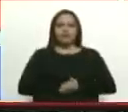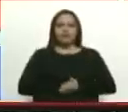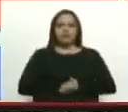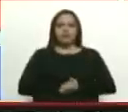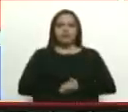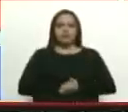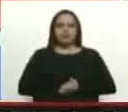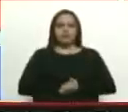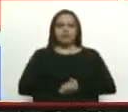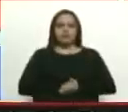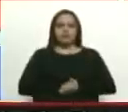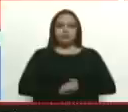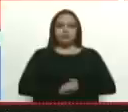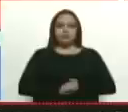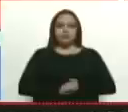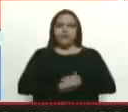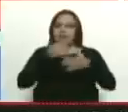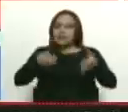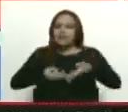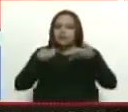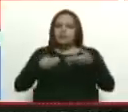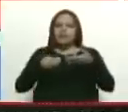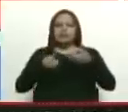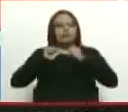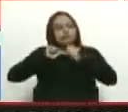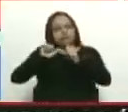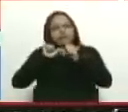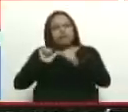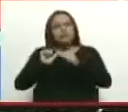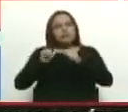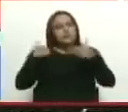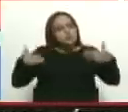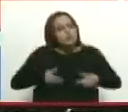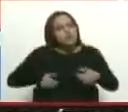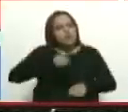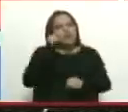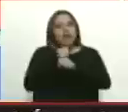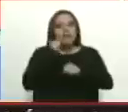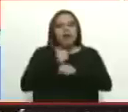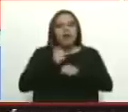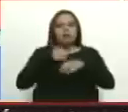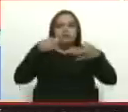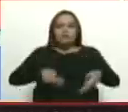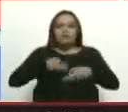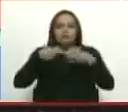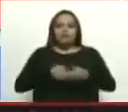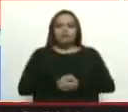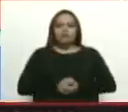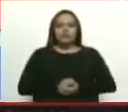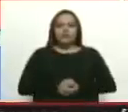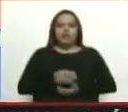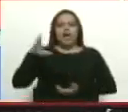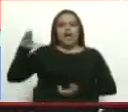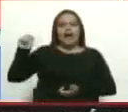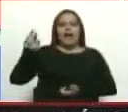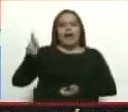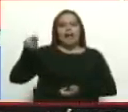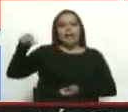camarada, siempre guerrero, siempre luchador, trabajador incansable, Jorge Luis García